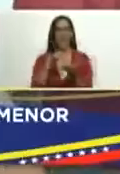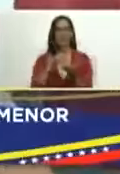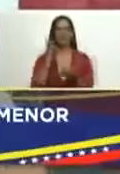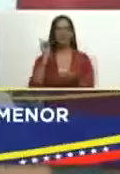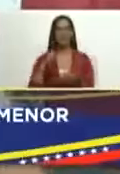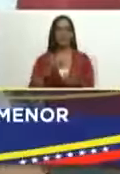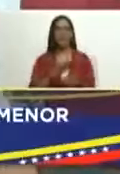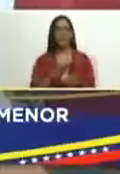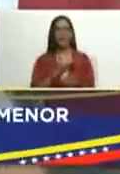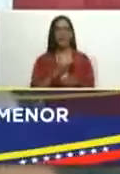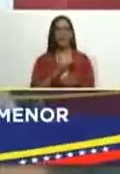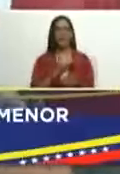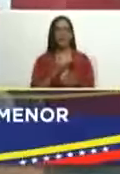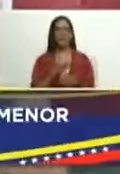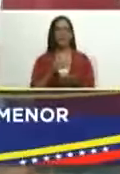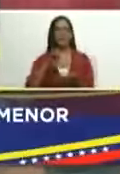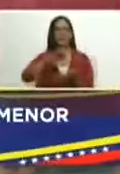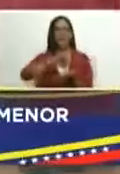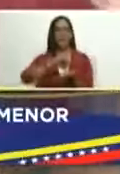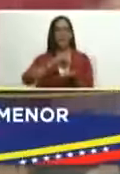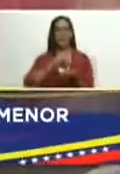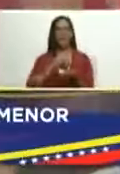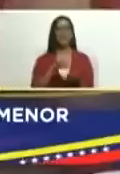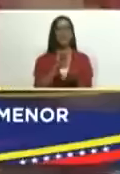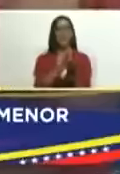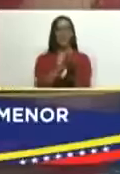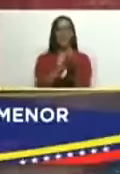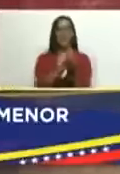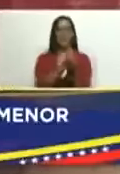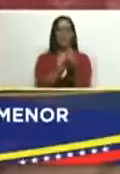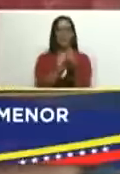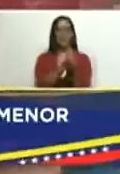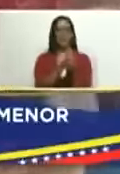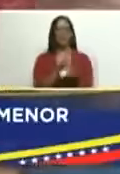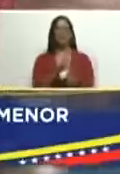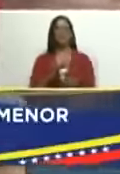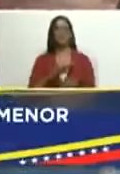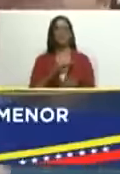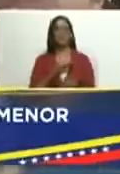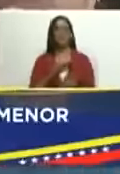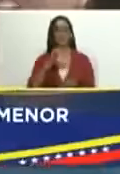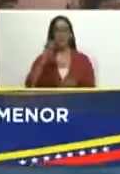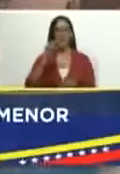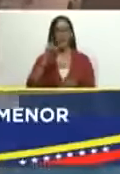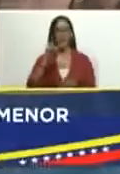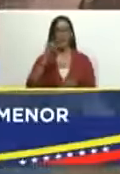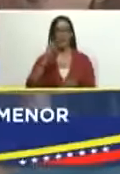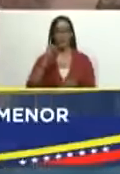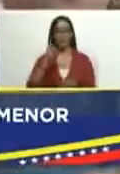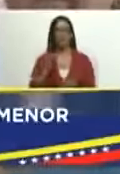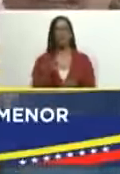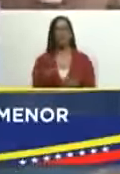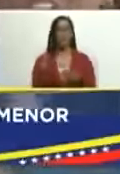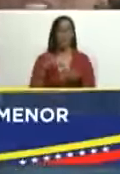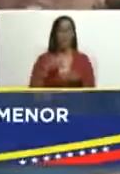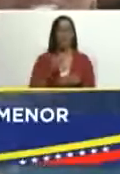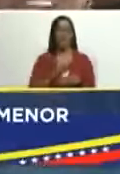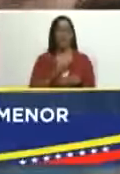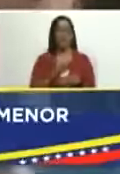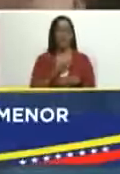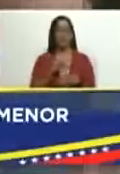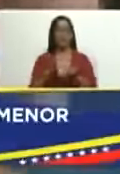está también el alcalde de la capital de Nueva Esparta. el alcalde Ali Romero, además del alcalde de